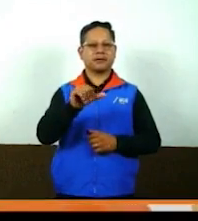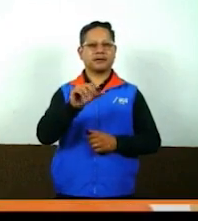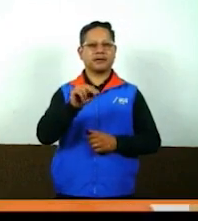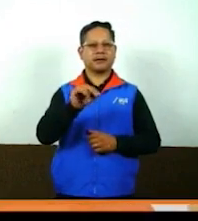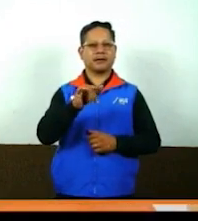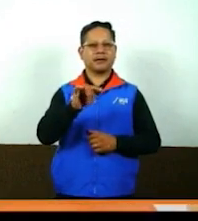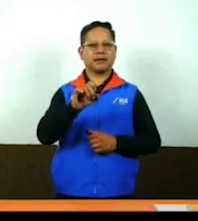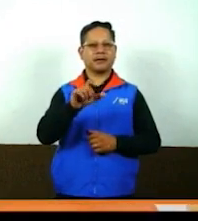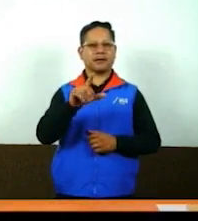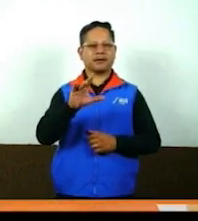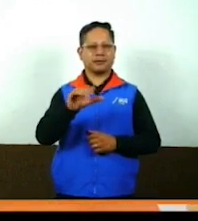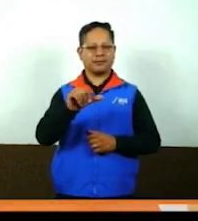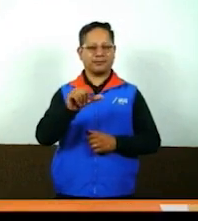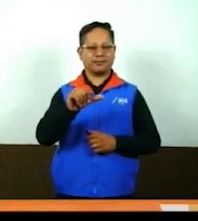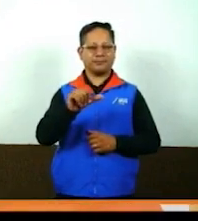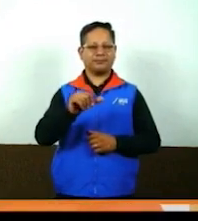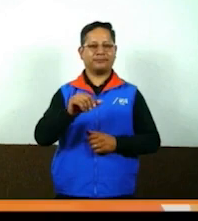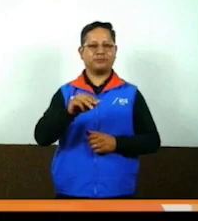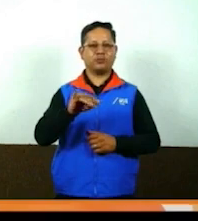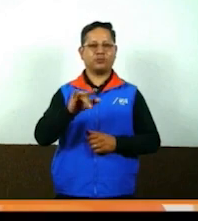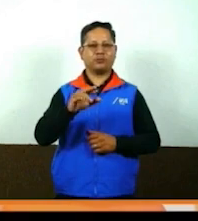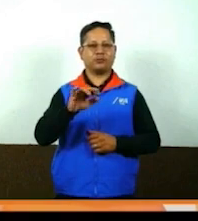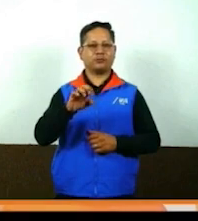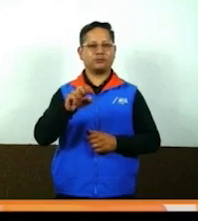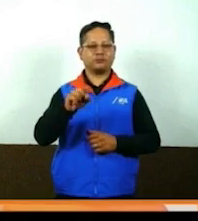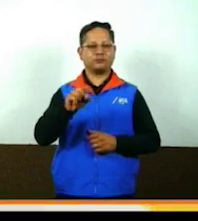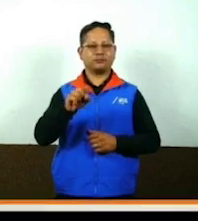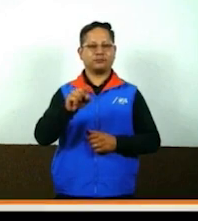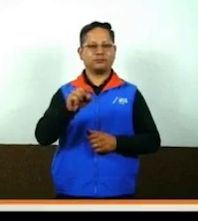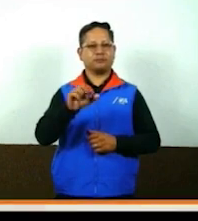María Angélica González Pulido.